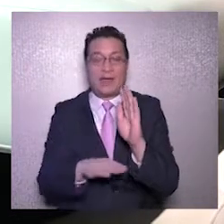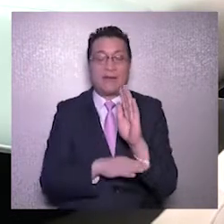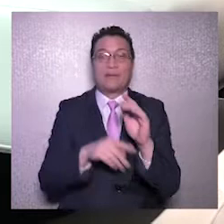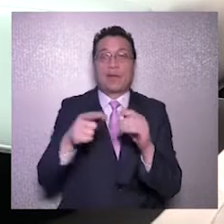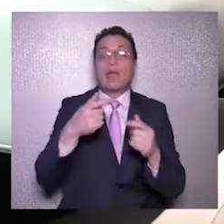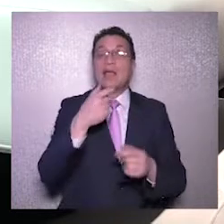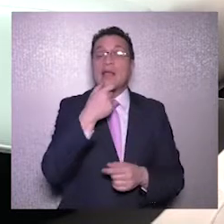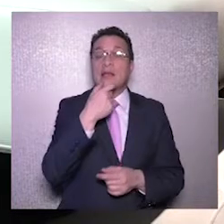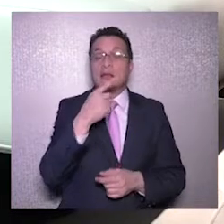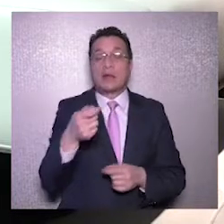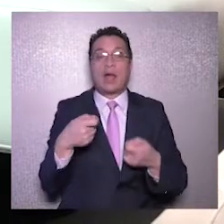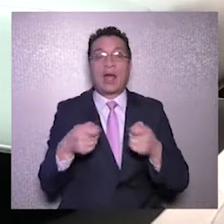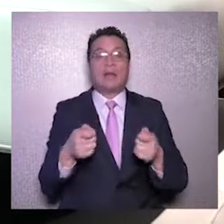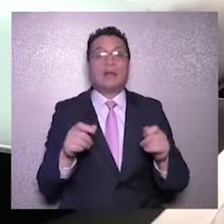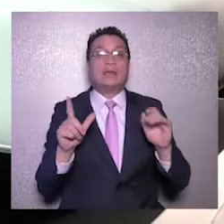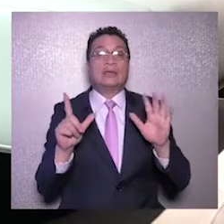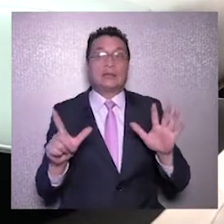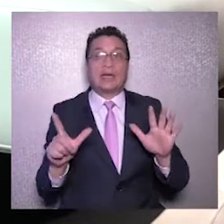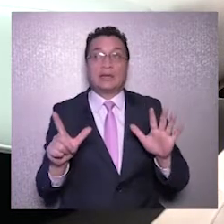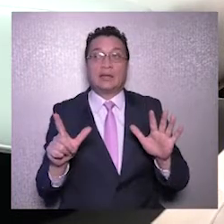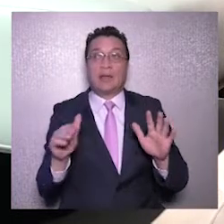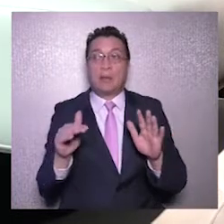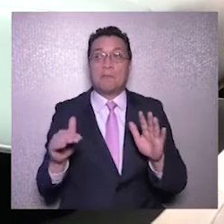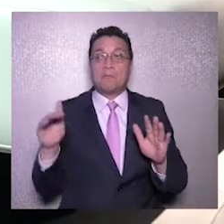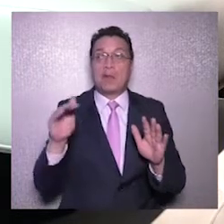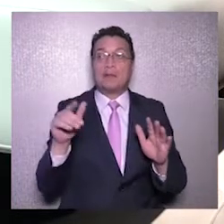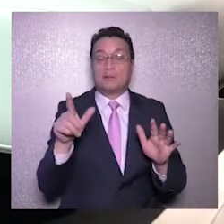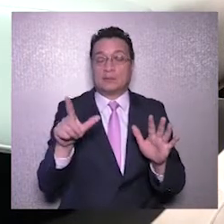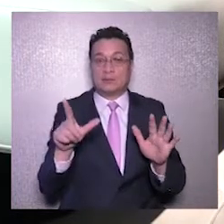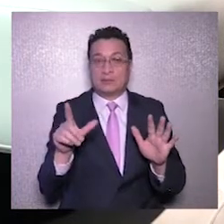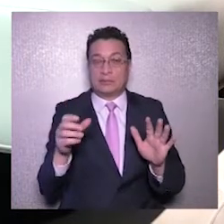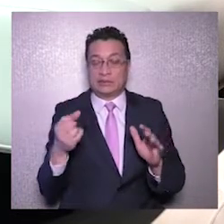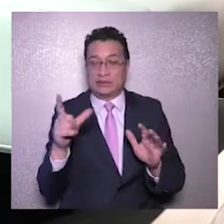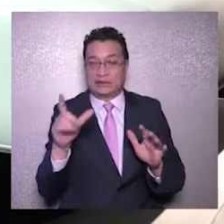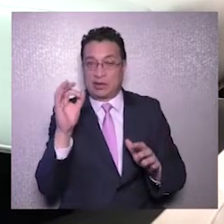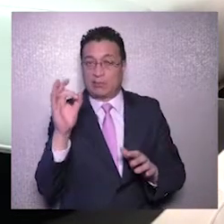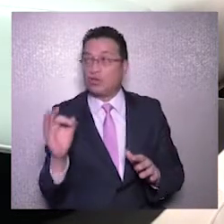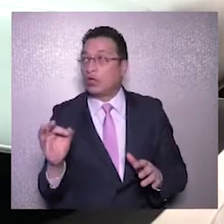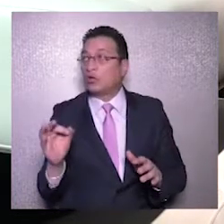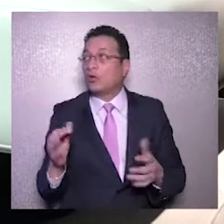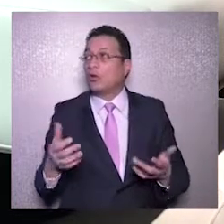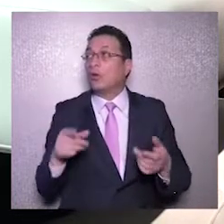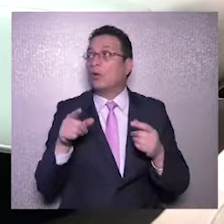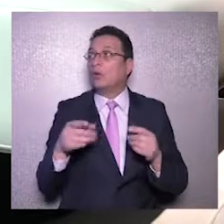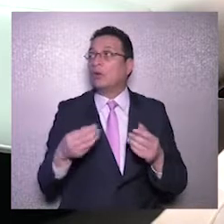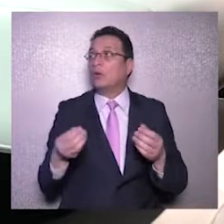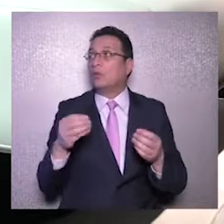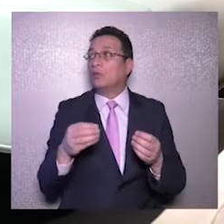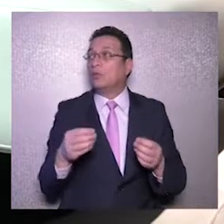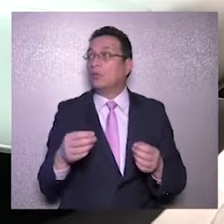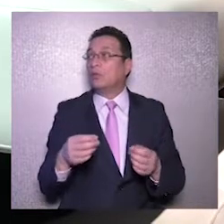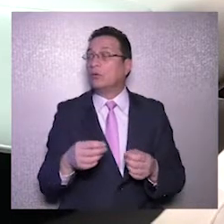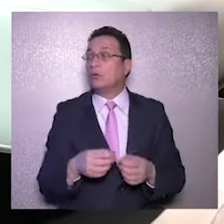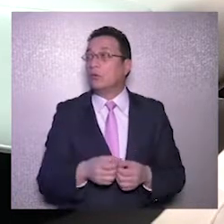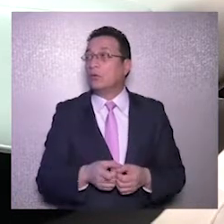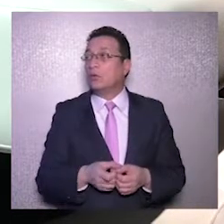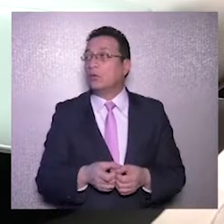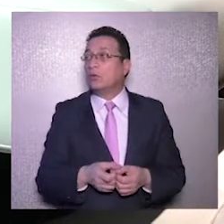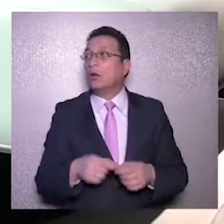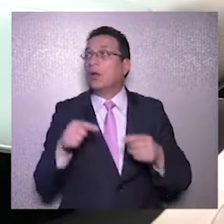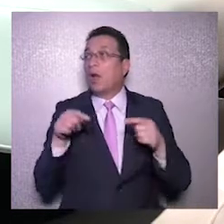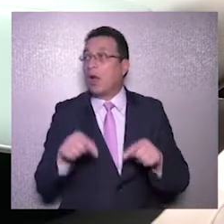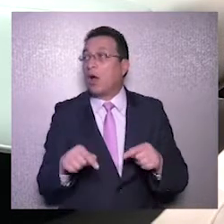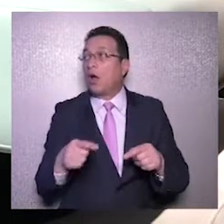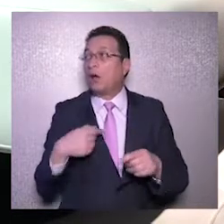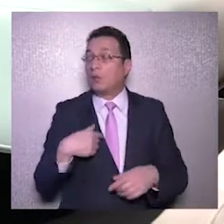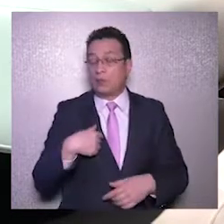que gasta un poco más del 7, que es el país más eficiente. Más eficiente que Alemania, que Holanda, que Francia, que otro. Ahora,